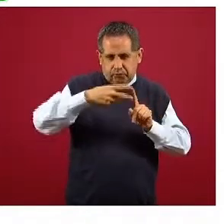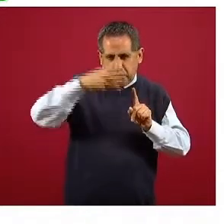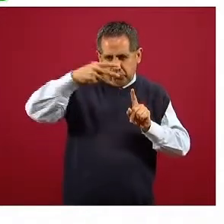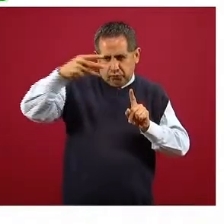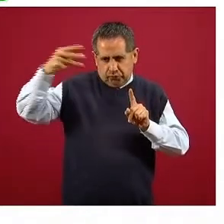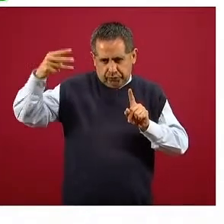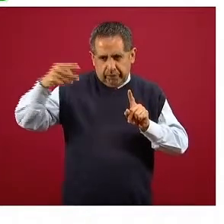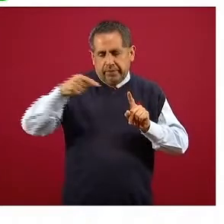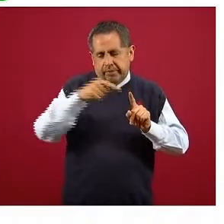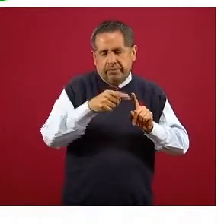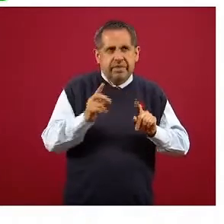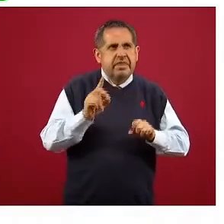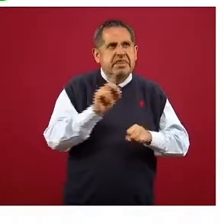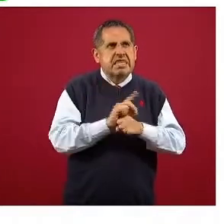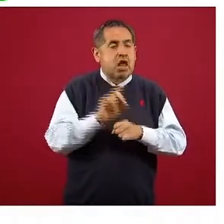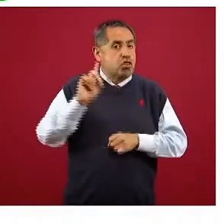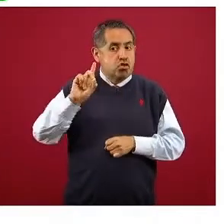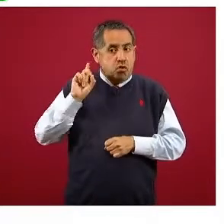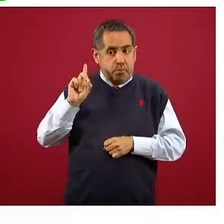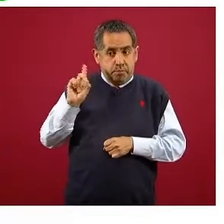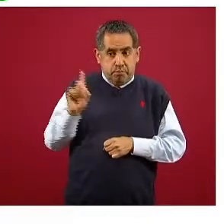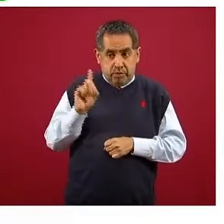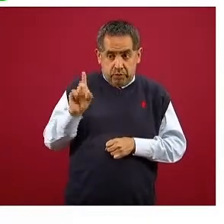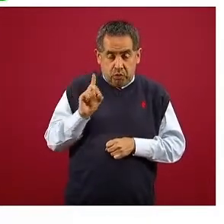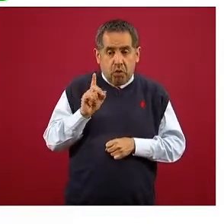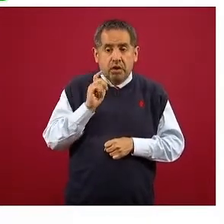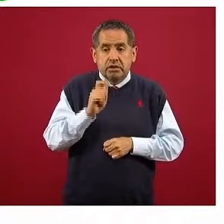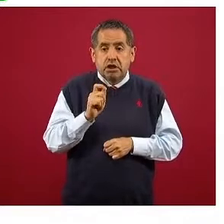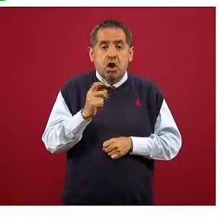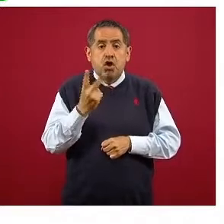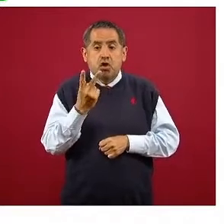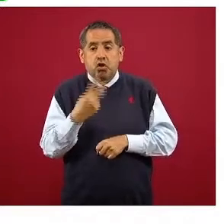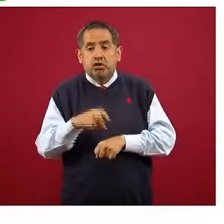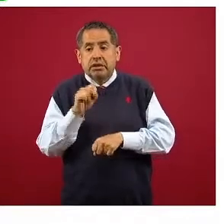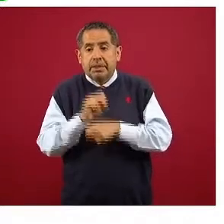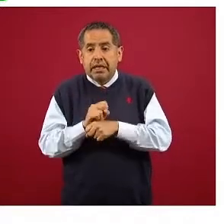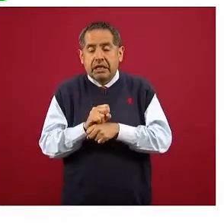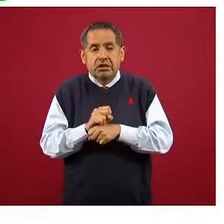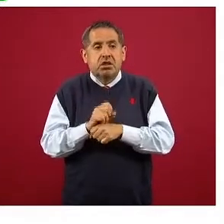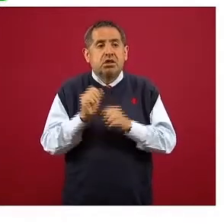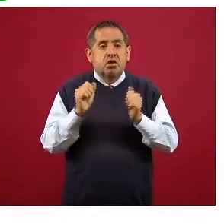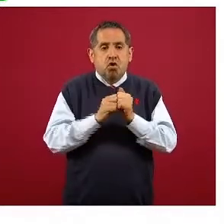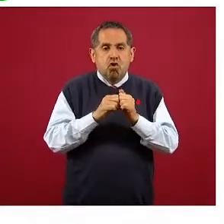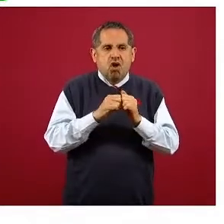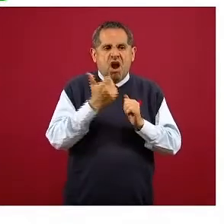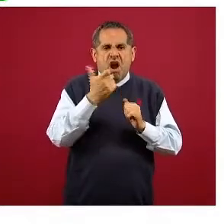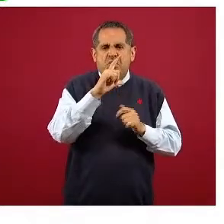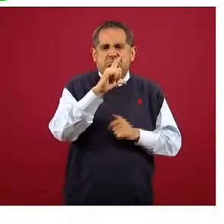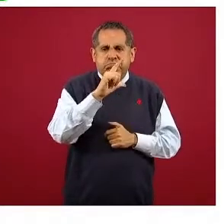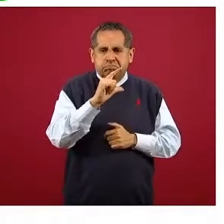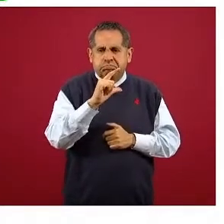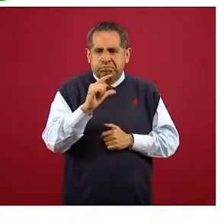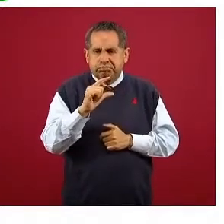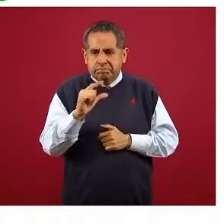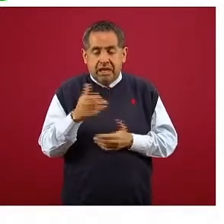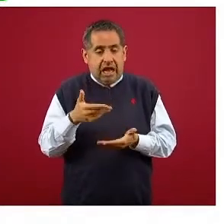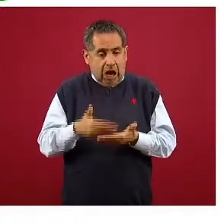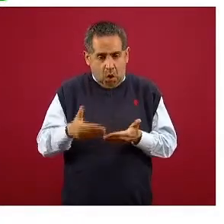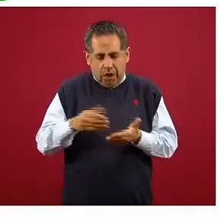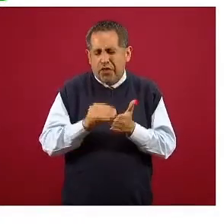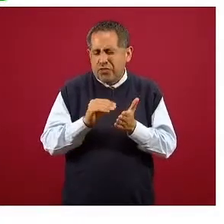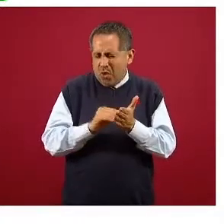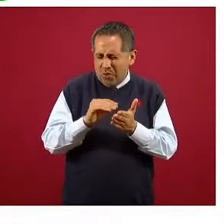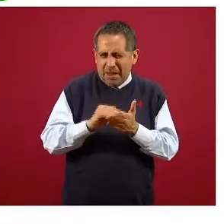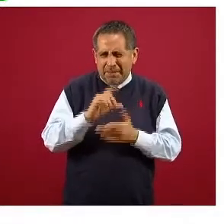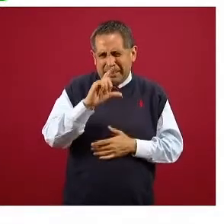29, mejor dicho, el día domingo, que teníamos 2 semanas con tendencia descendente. Al día de hoy todavía se mantiene,